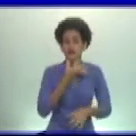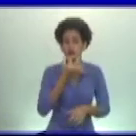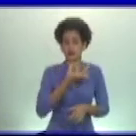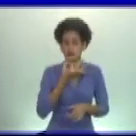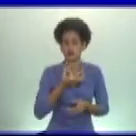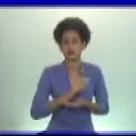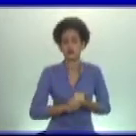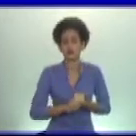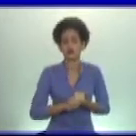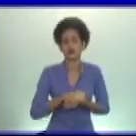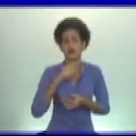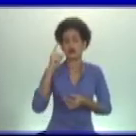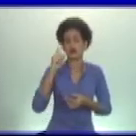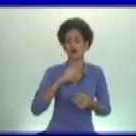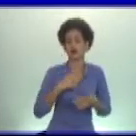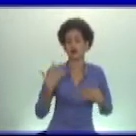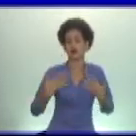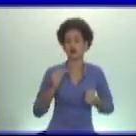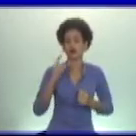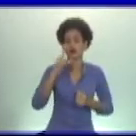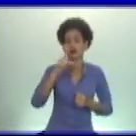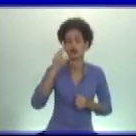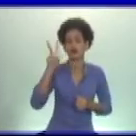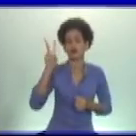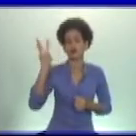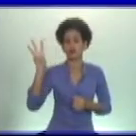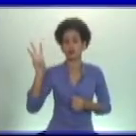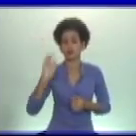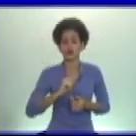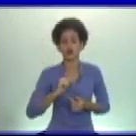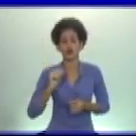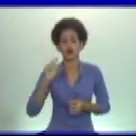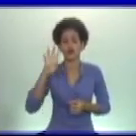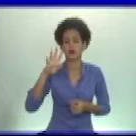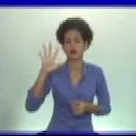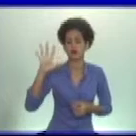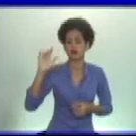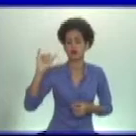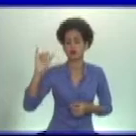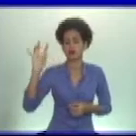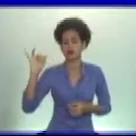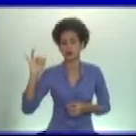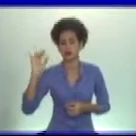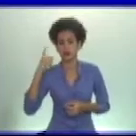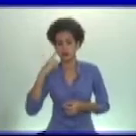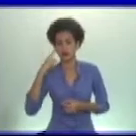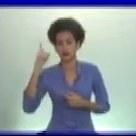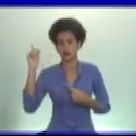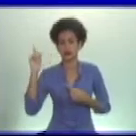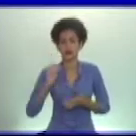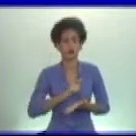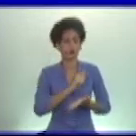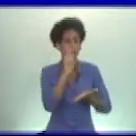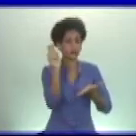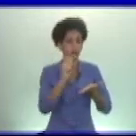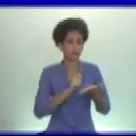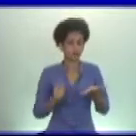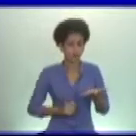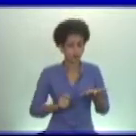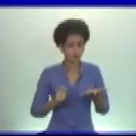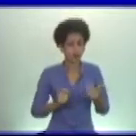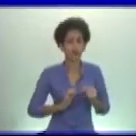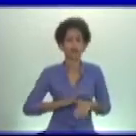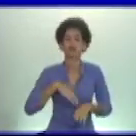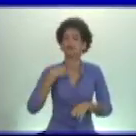1, 2 y 3, epígrafe 13 también tiene, y los ejercicios. Le doy un breve tiempo para que terminen de copiar, después le vamos